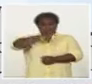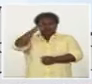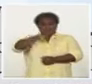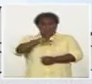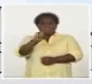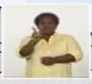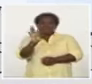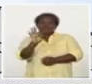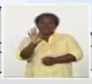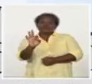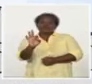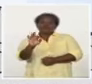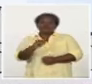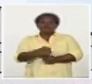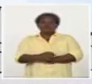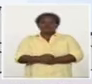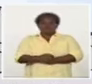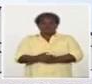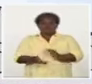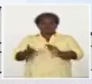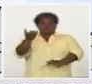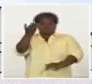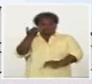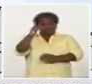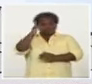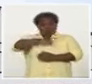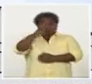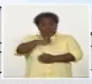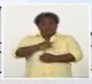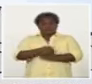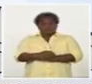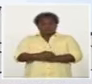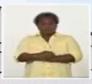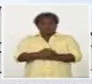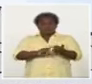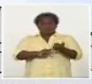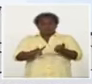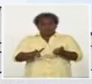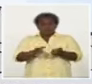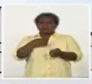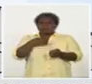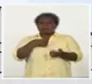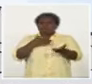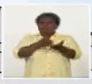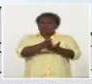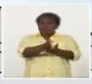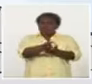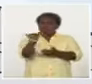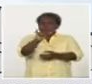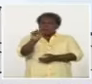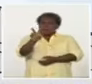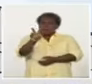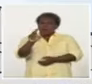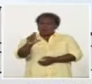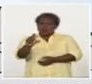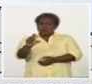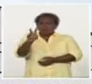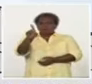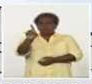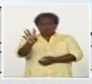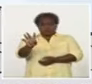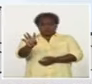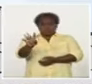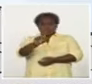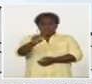28, incrementado el número de casos, una provincia con una estabilidad igual que Villa Clara 14 y la provincia de